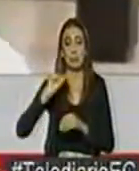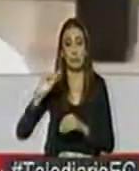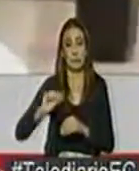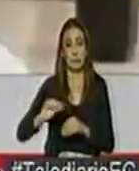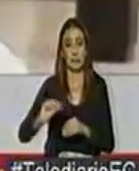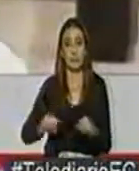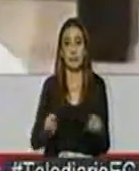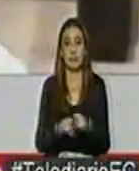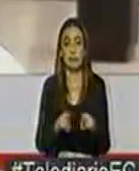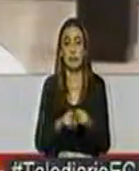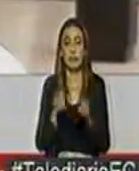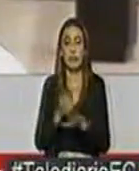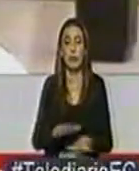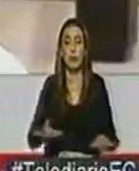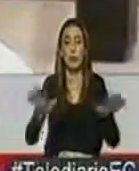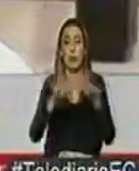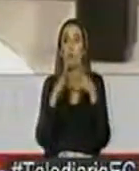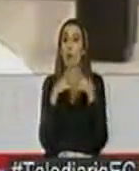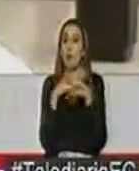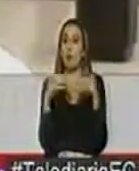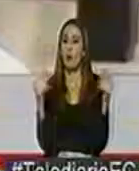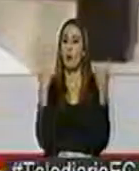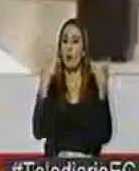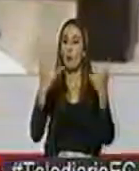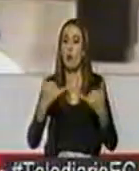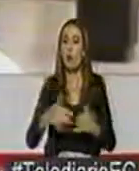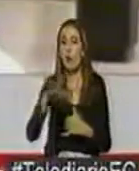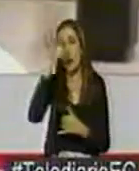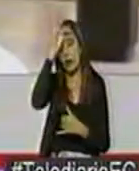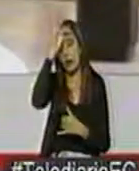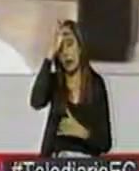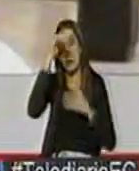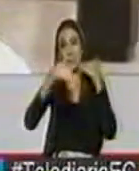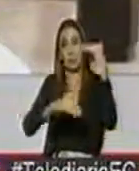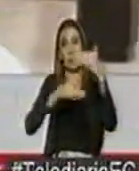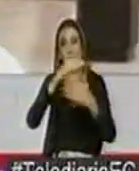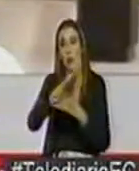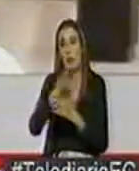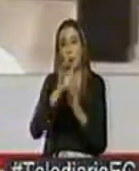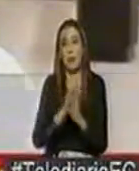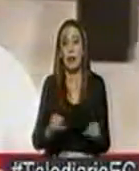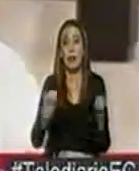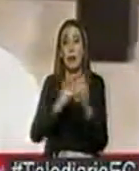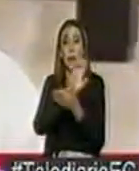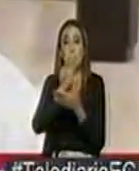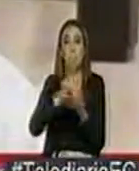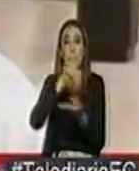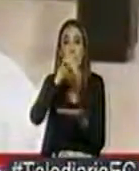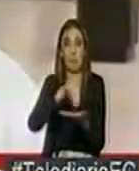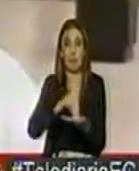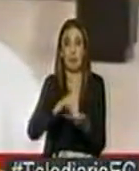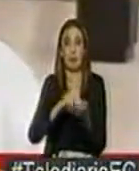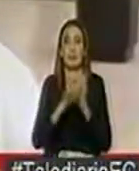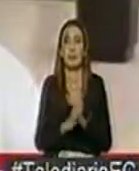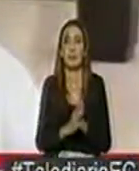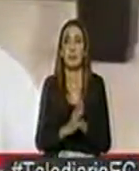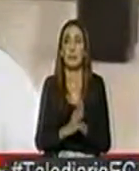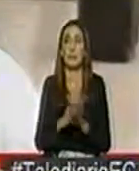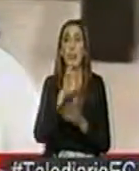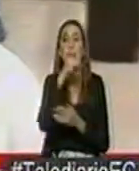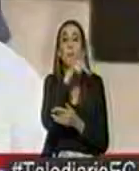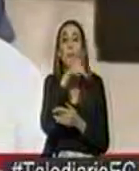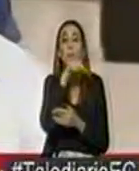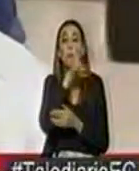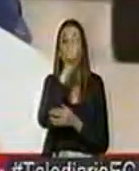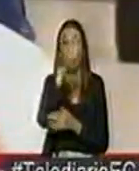mismo en Pedernales, finalmente se resuelve y habrá hospital también en Pedernales. En Manta está en plena remodelación el hospital, en Puerto Viejo